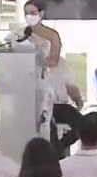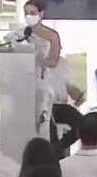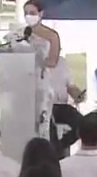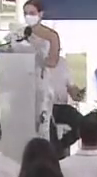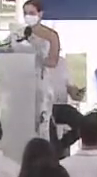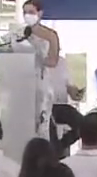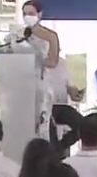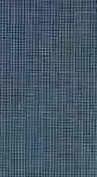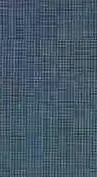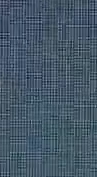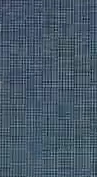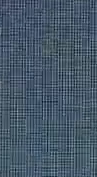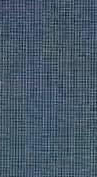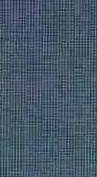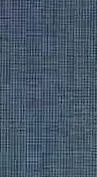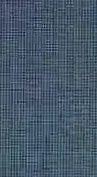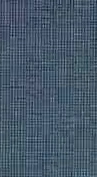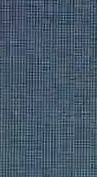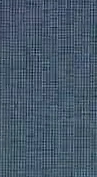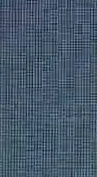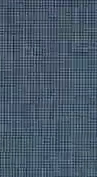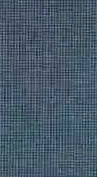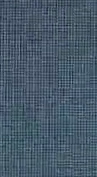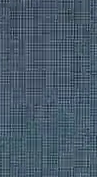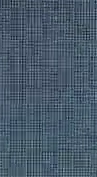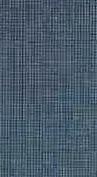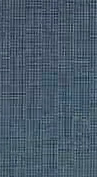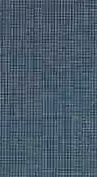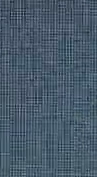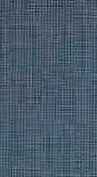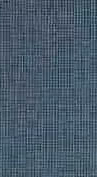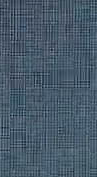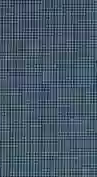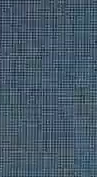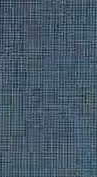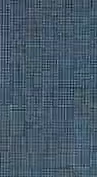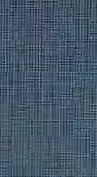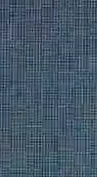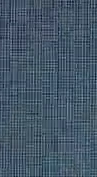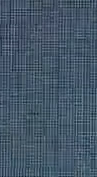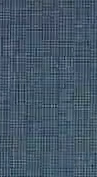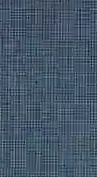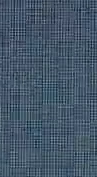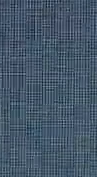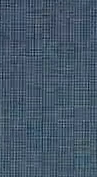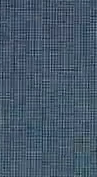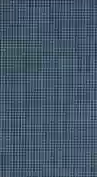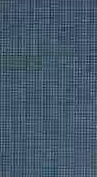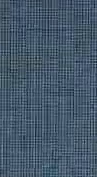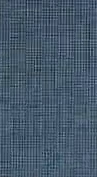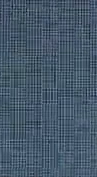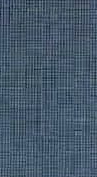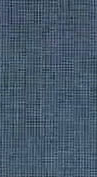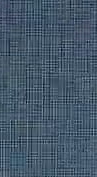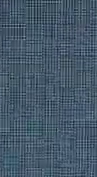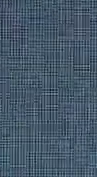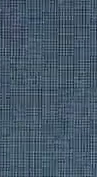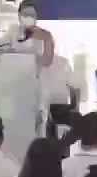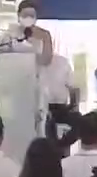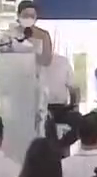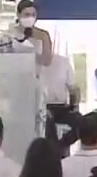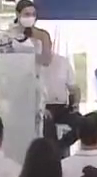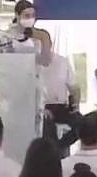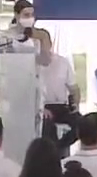A ti que nos estás viendo a esta hora, ven, vive Barranquilla, vive el Atlántico. Queremos saludar a la gobernadora del Departamento